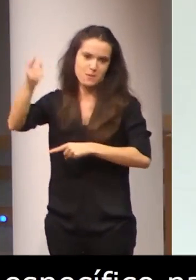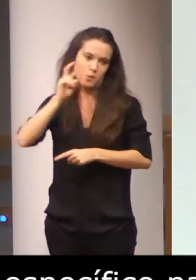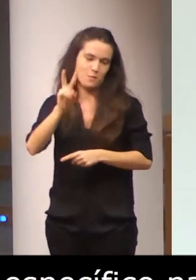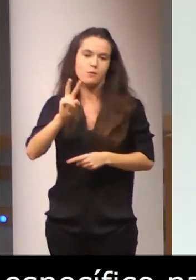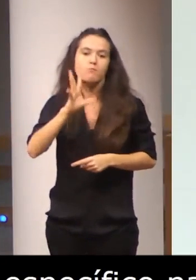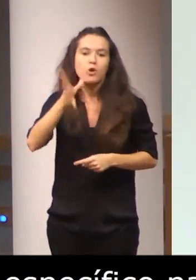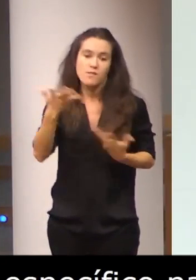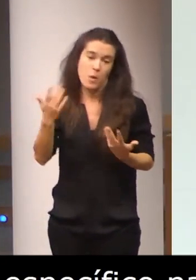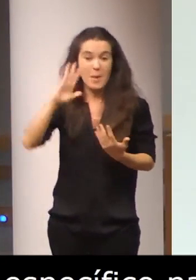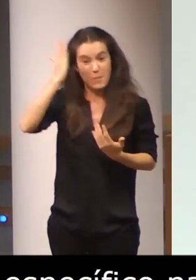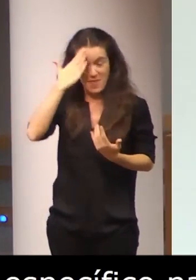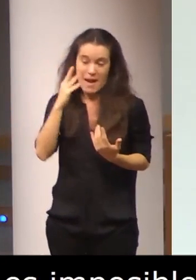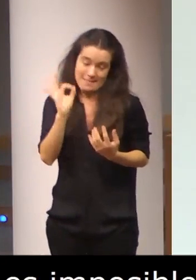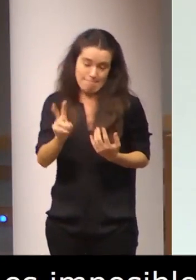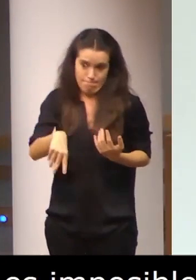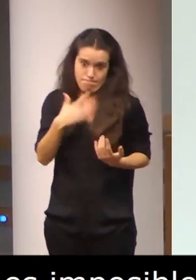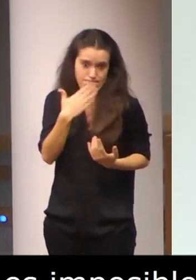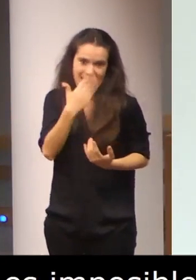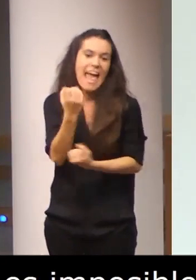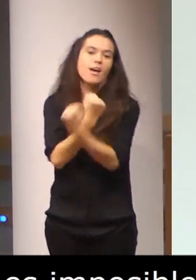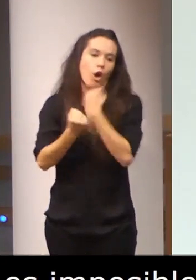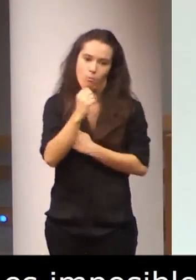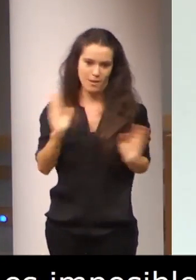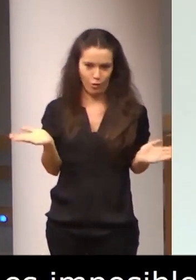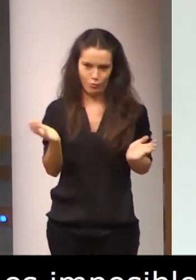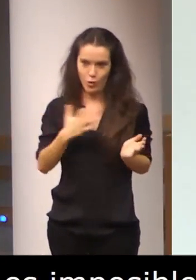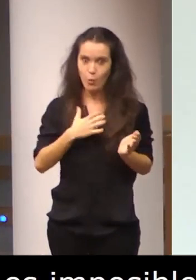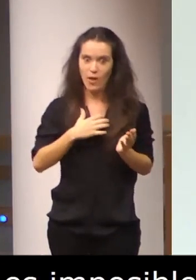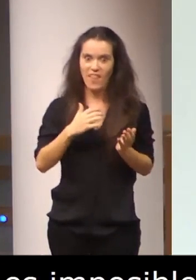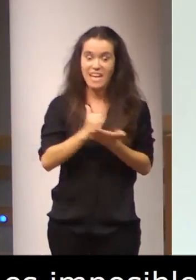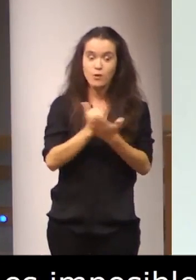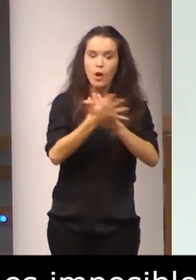principalmente van a ser el económico, ya se lo adelanto.